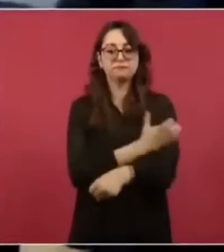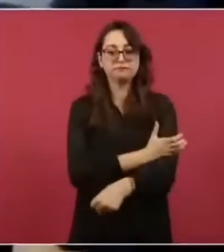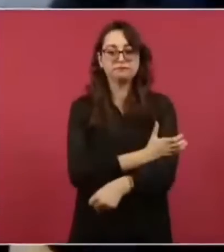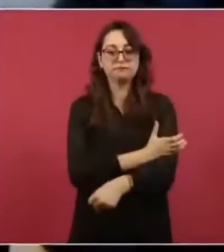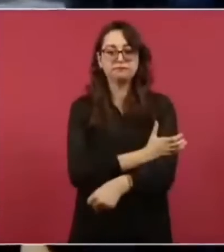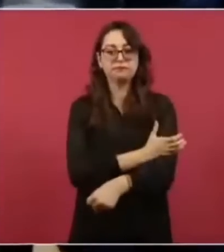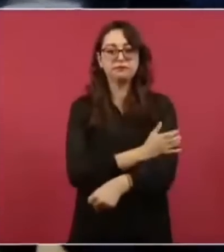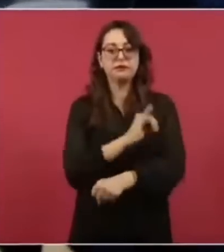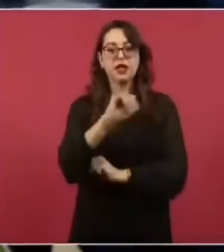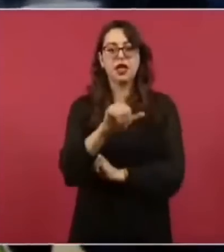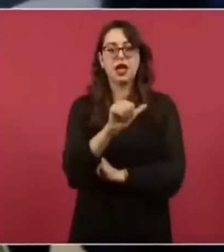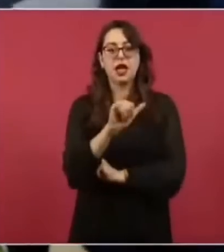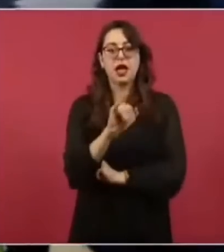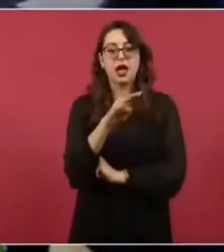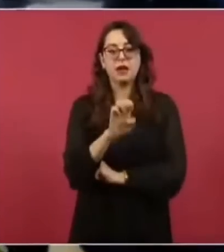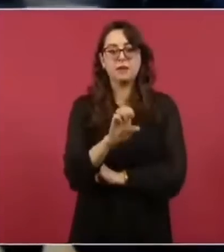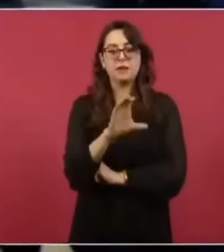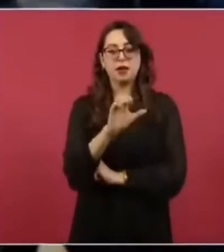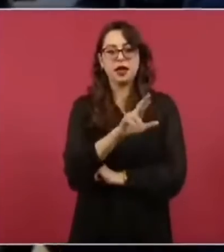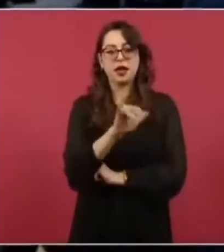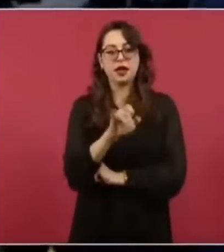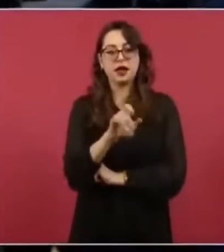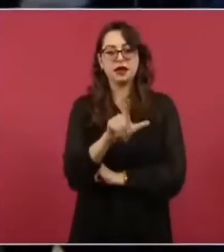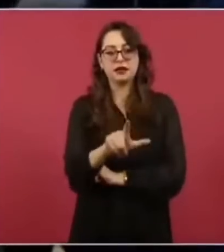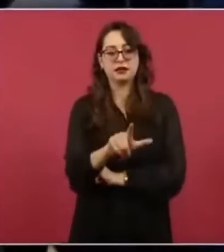de Jaime Jarrín,